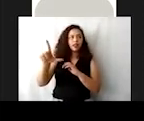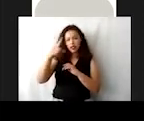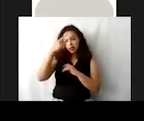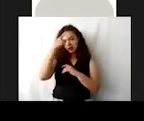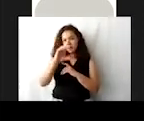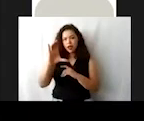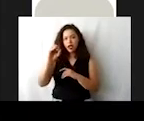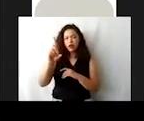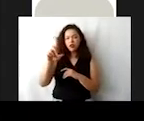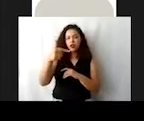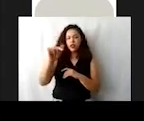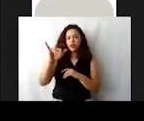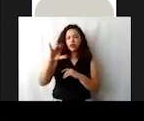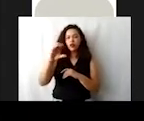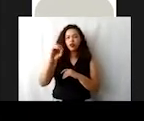este,